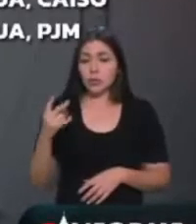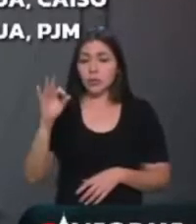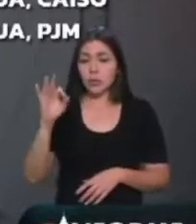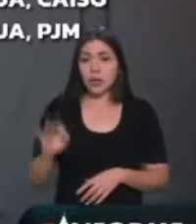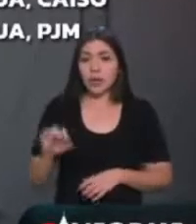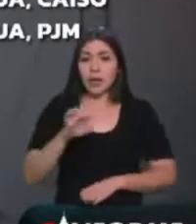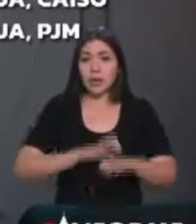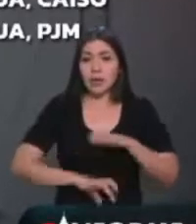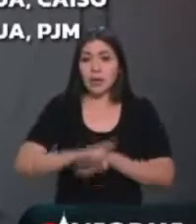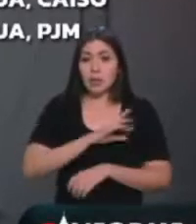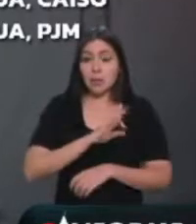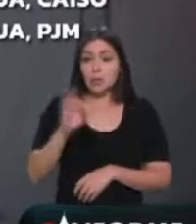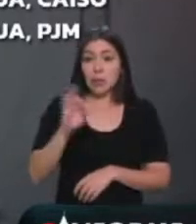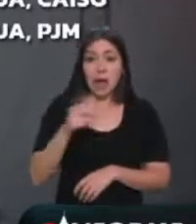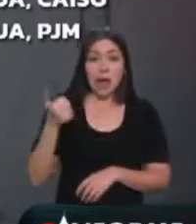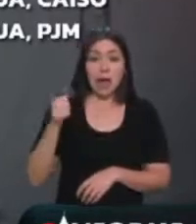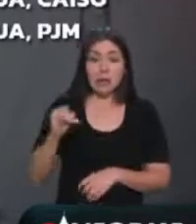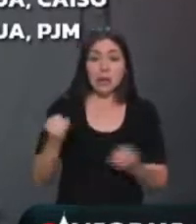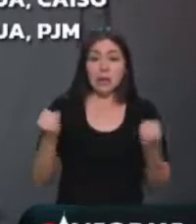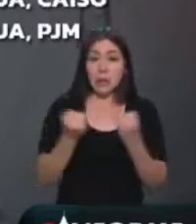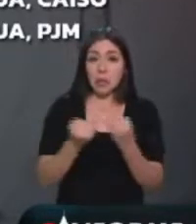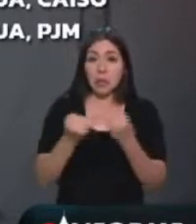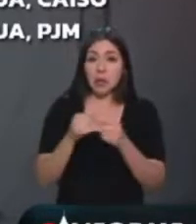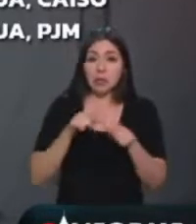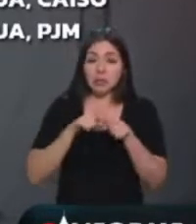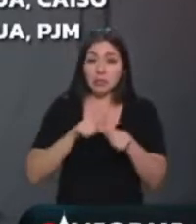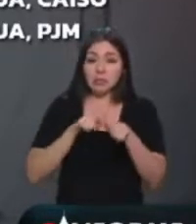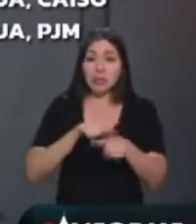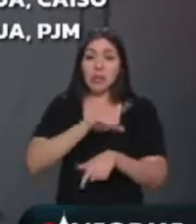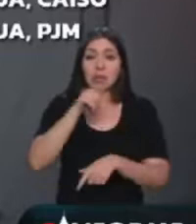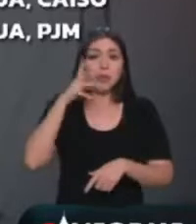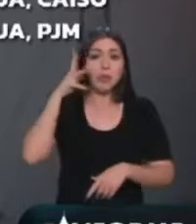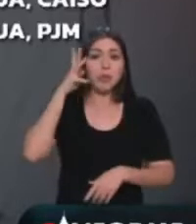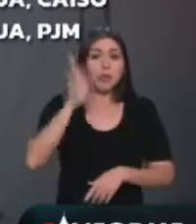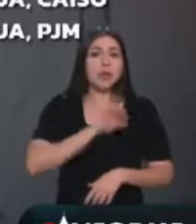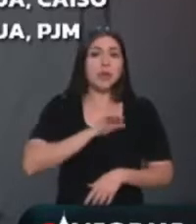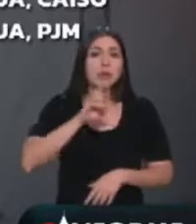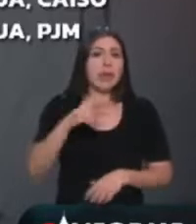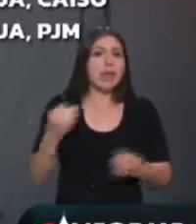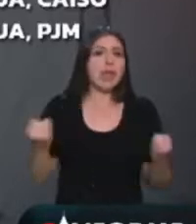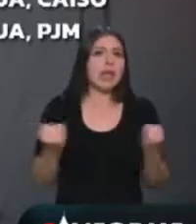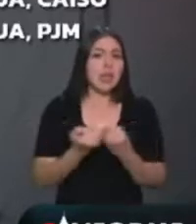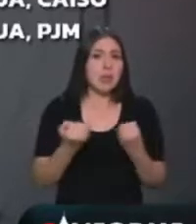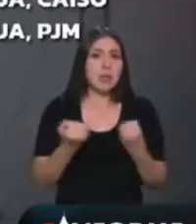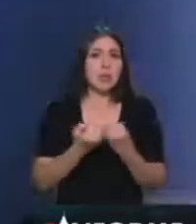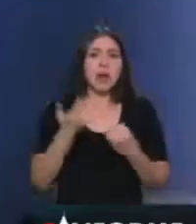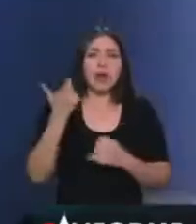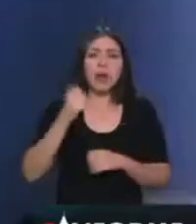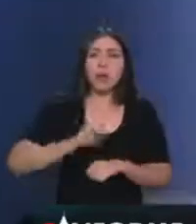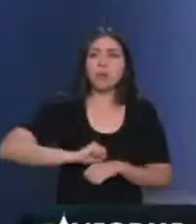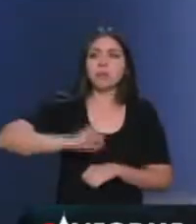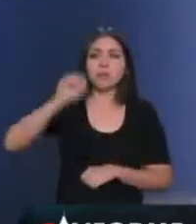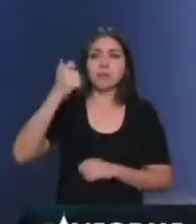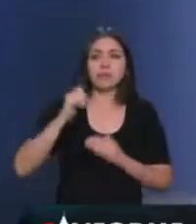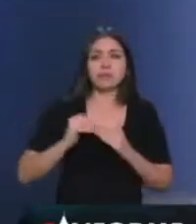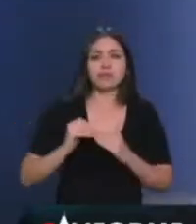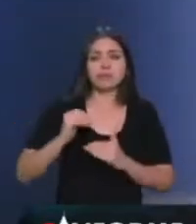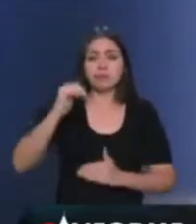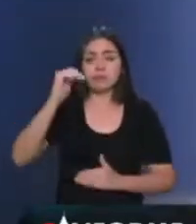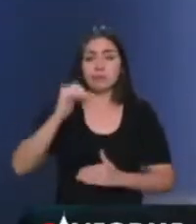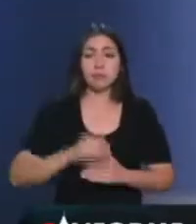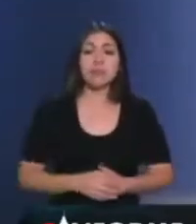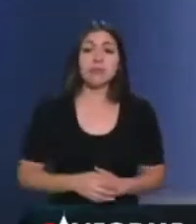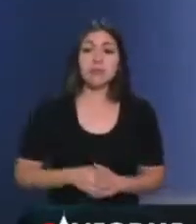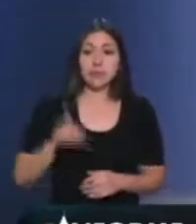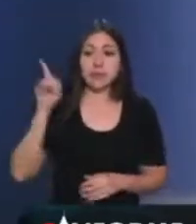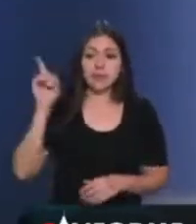privadas, de continuar así, pues podríamos en el futuro estar viviendo una situación similar. Y a propósito de los precios en España, pues